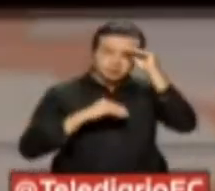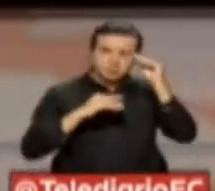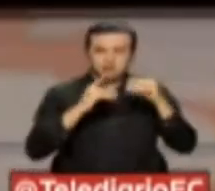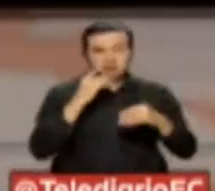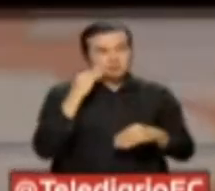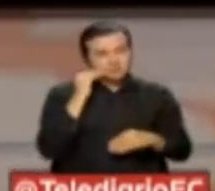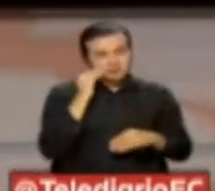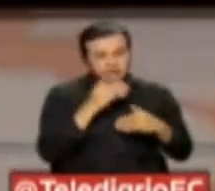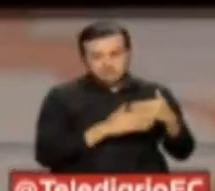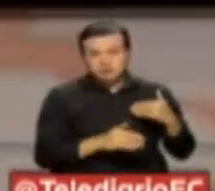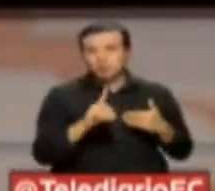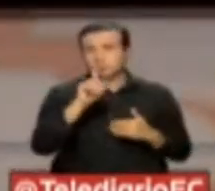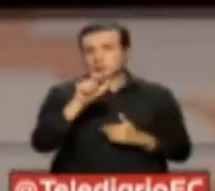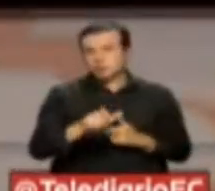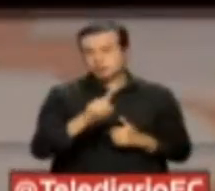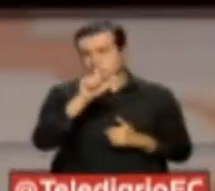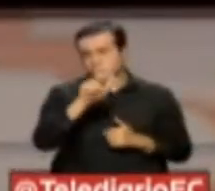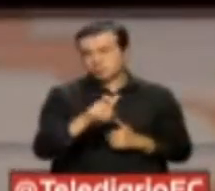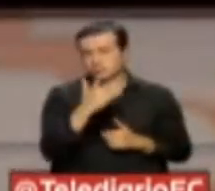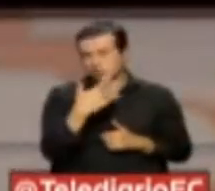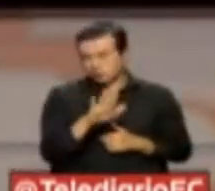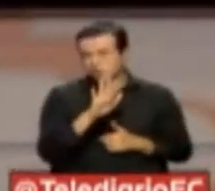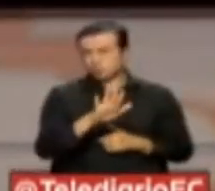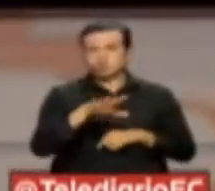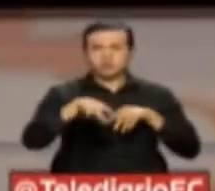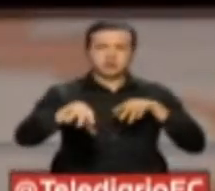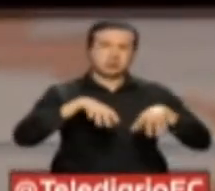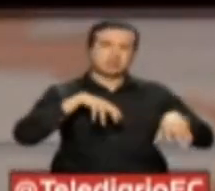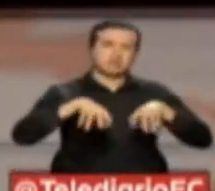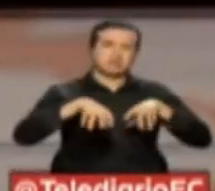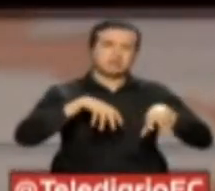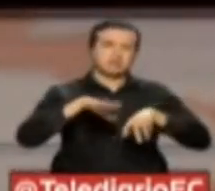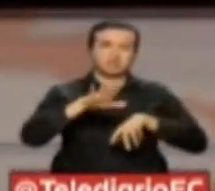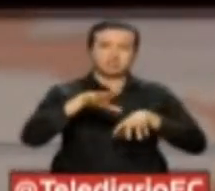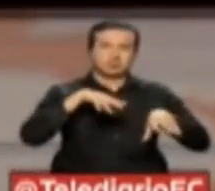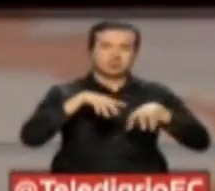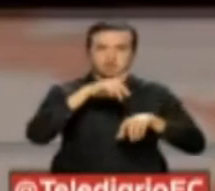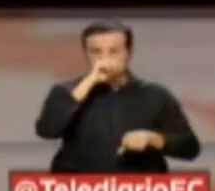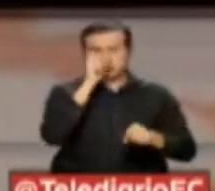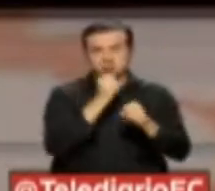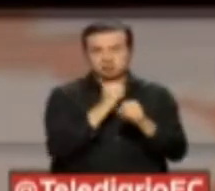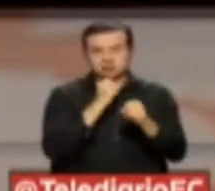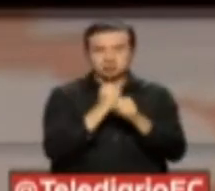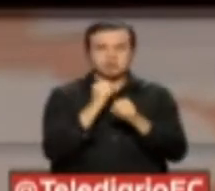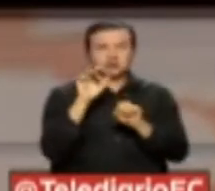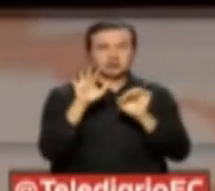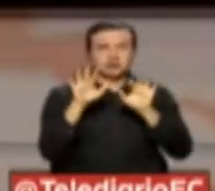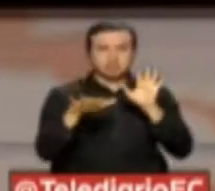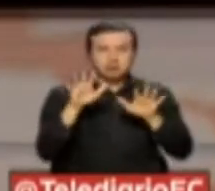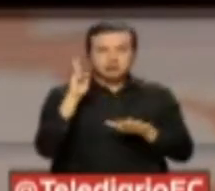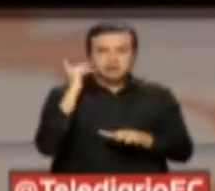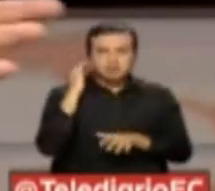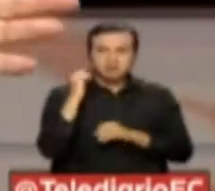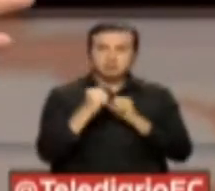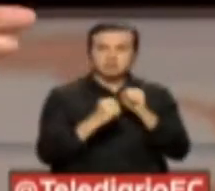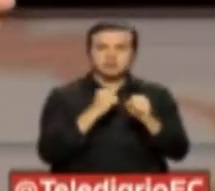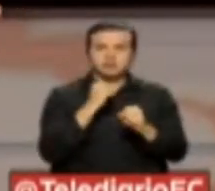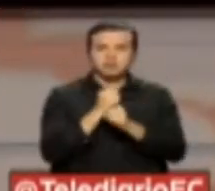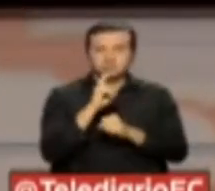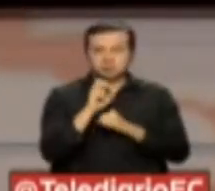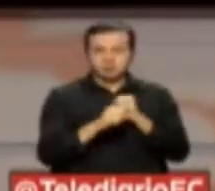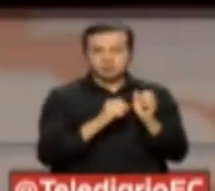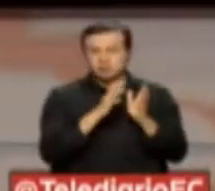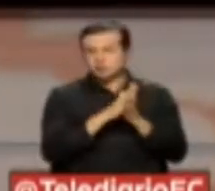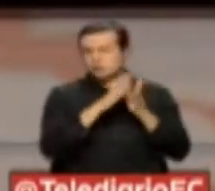trayectoria por ejemplo si una persona ha ejercido una actividad su trabajo durante unos 15 unos 10 años es mucho más